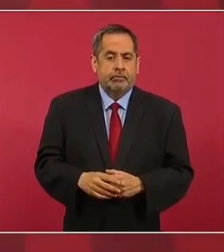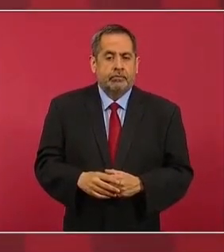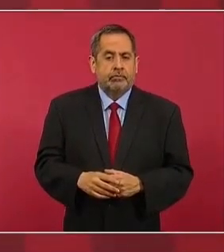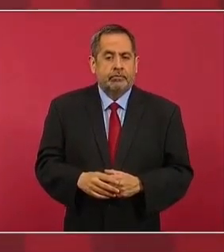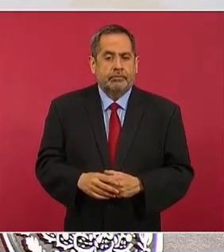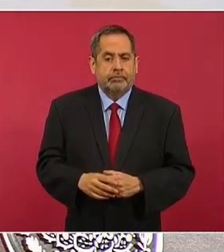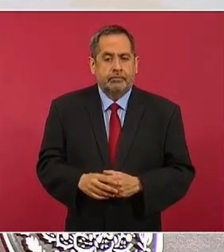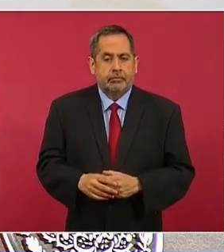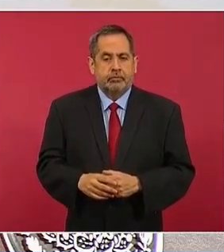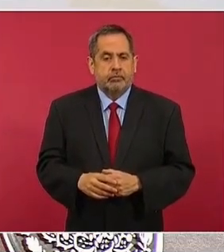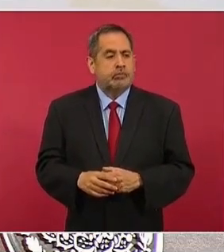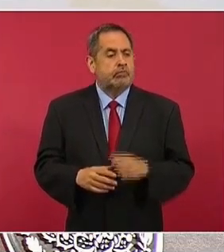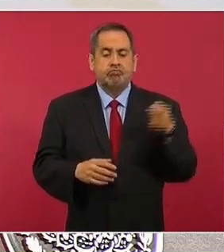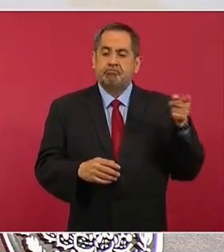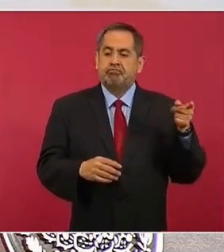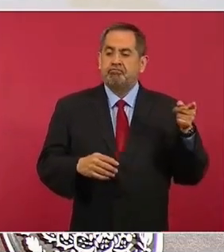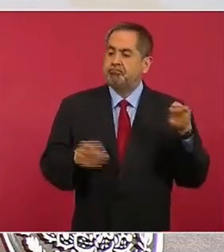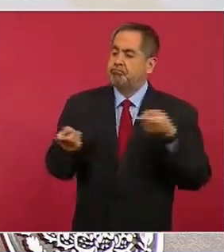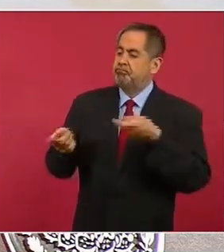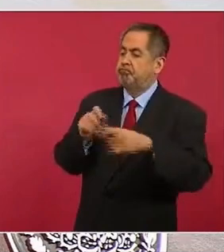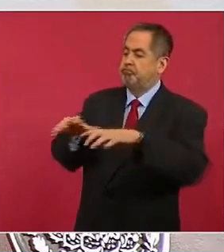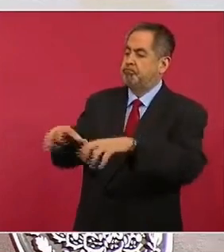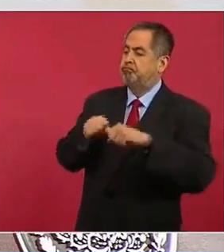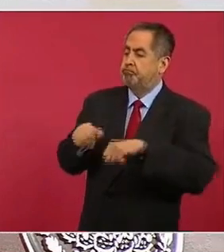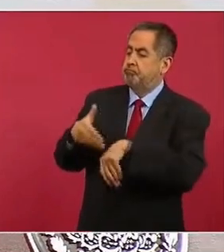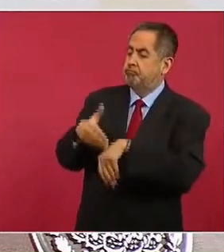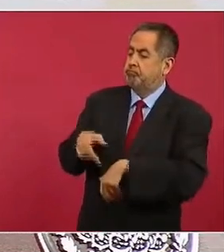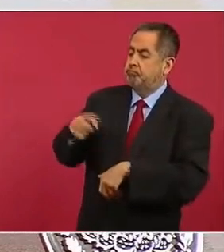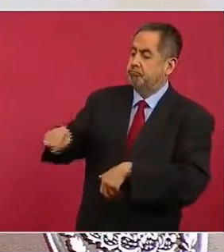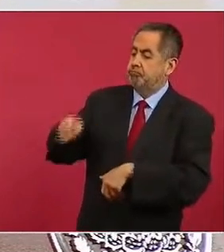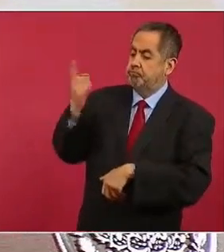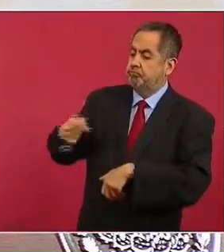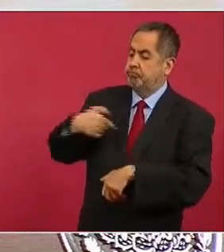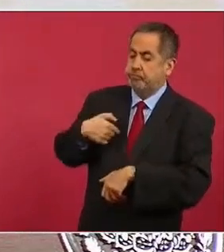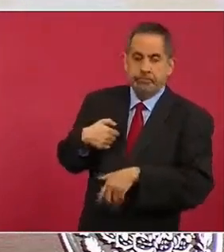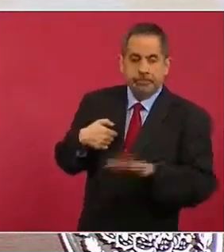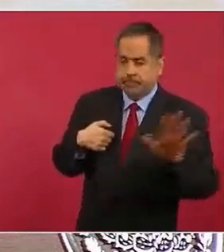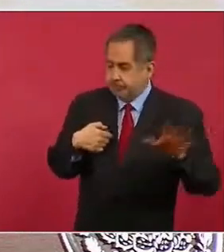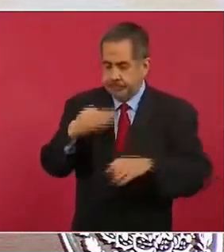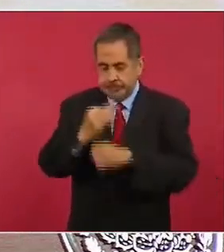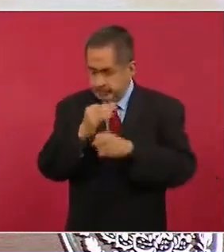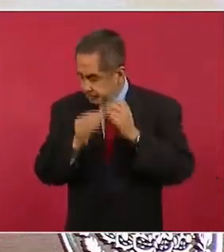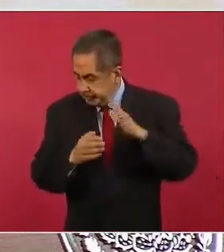Estaba secuestrado, tomado. Entonces, estamos limpiando.